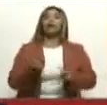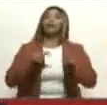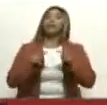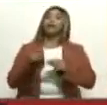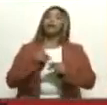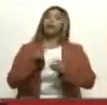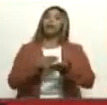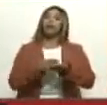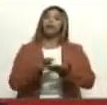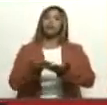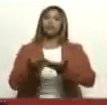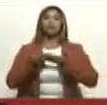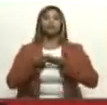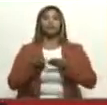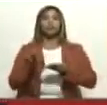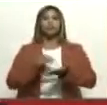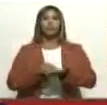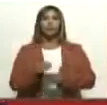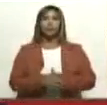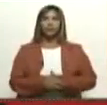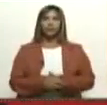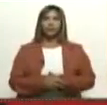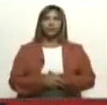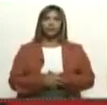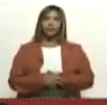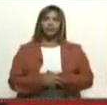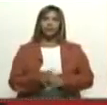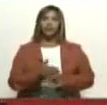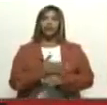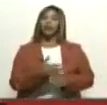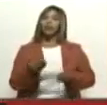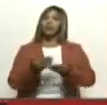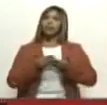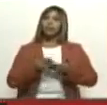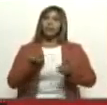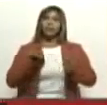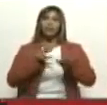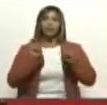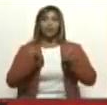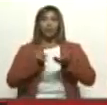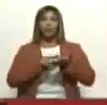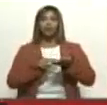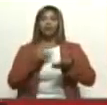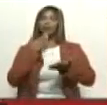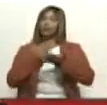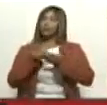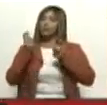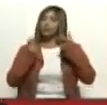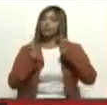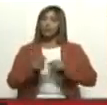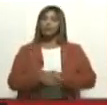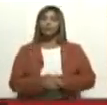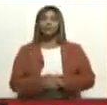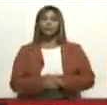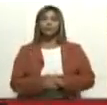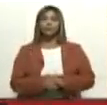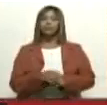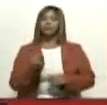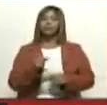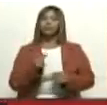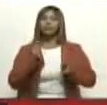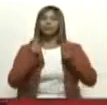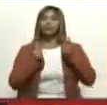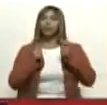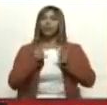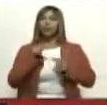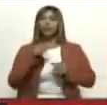nos trae de nuevo? Además que, como lo decimos, el tema de la lectura es gracias a Chávez. Totalmente, totalmente. Chávez fue